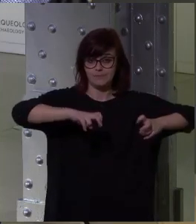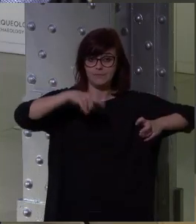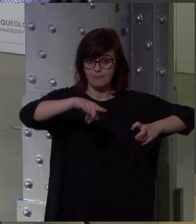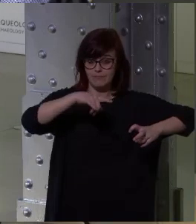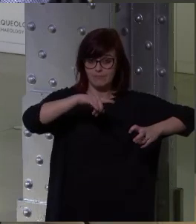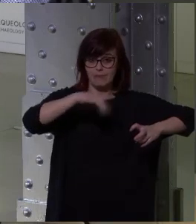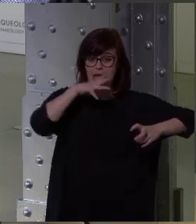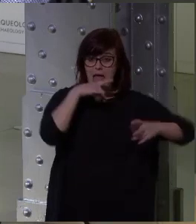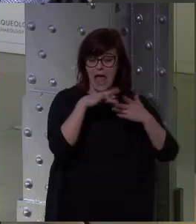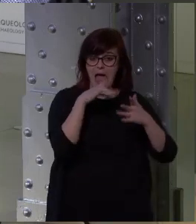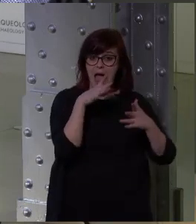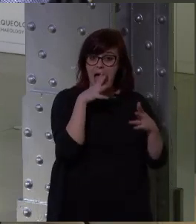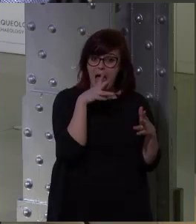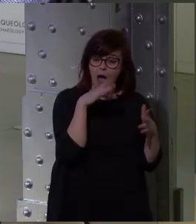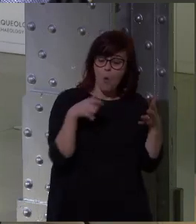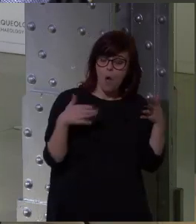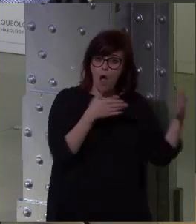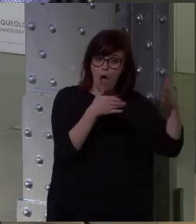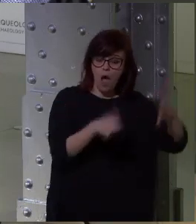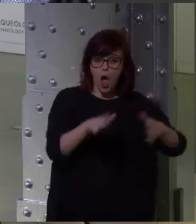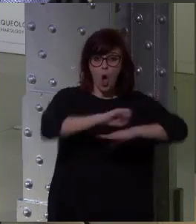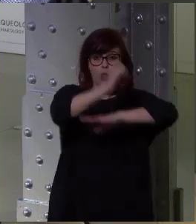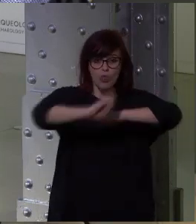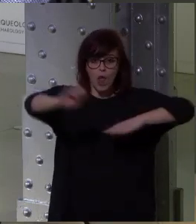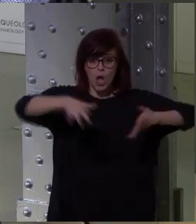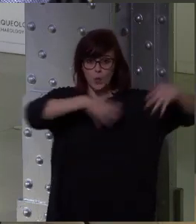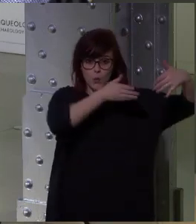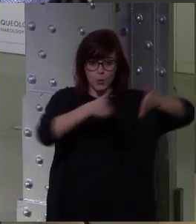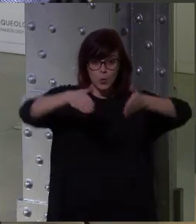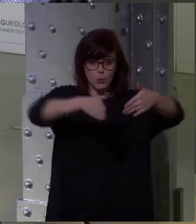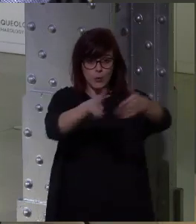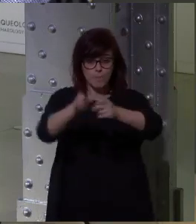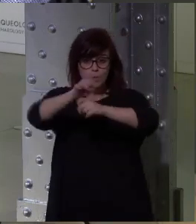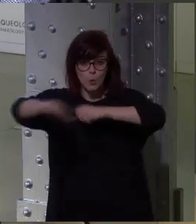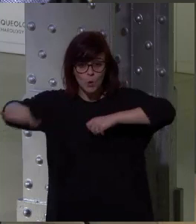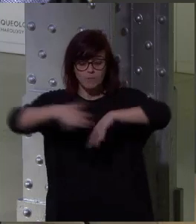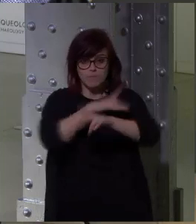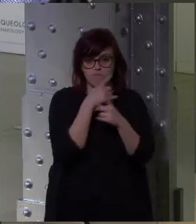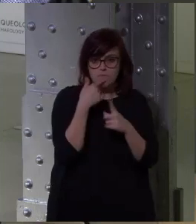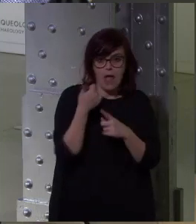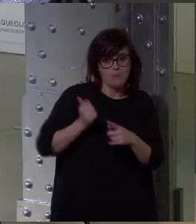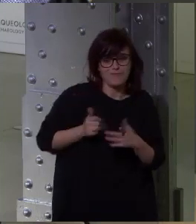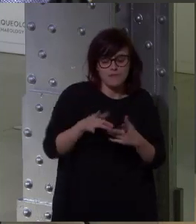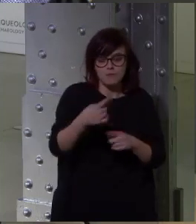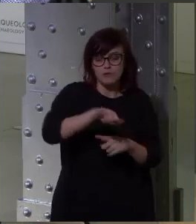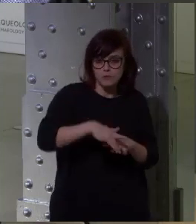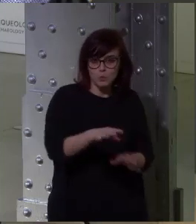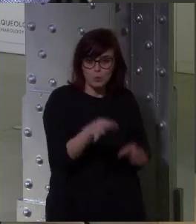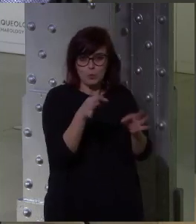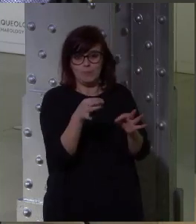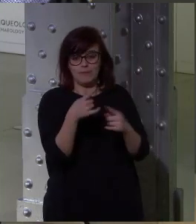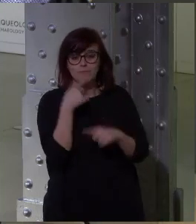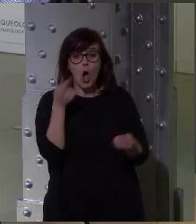dejan agua a los océanos, muchas partes de la riqueza que tendríamos no ocurriría. Es decir, la